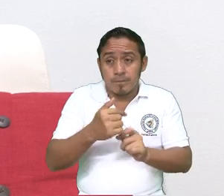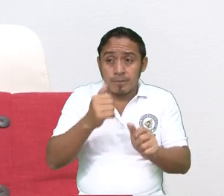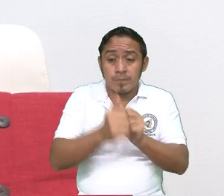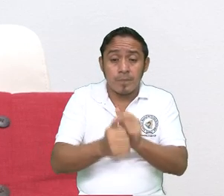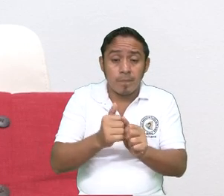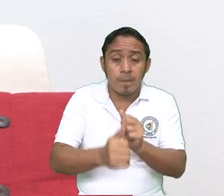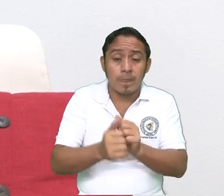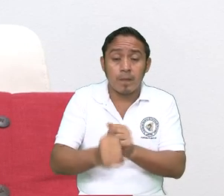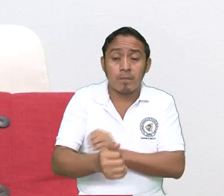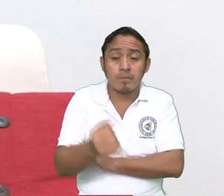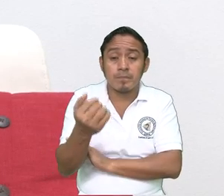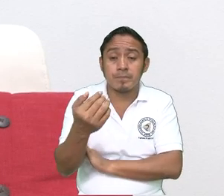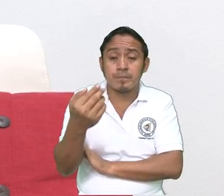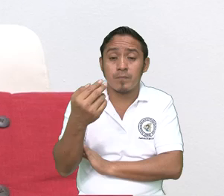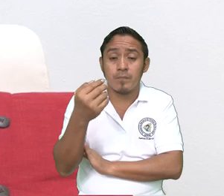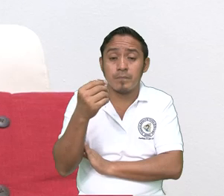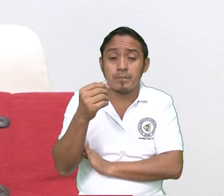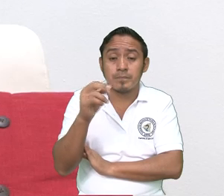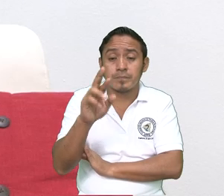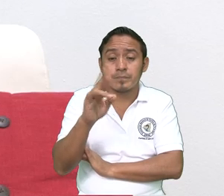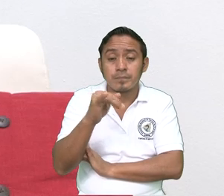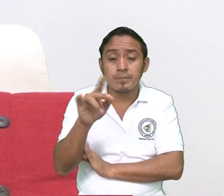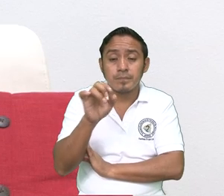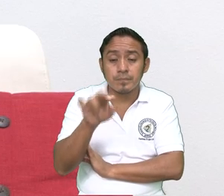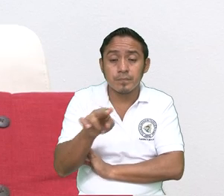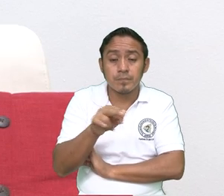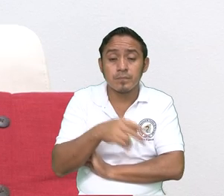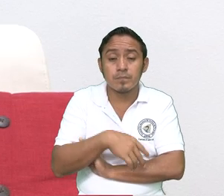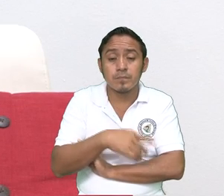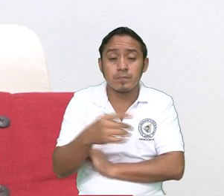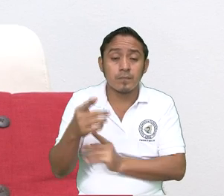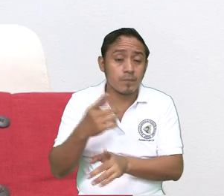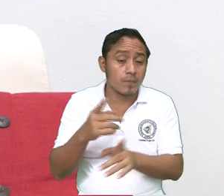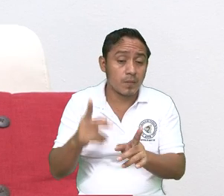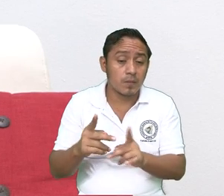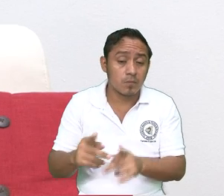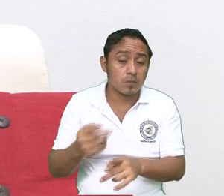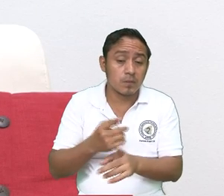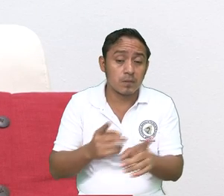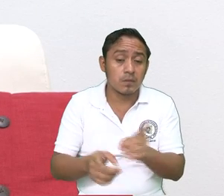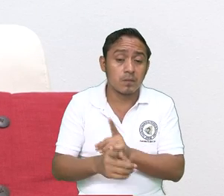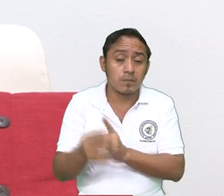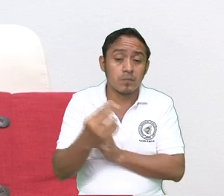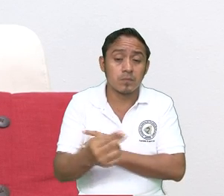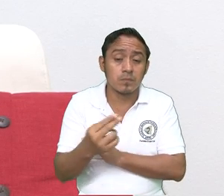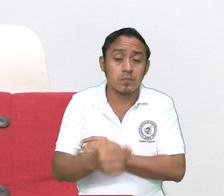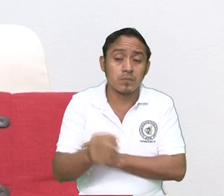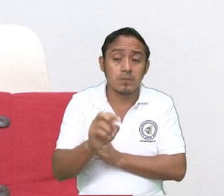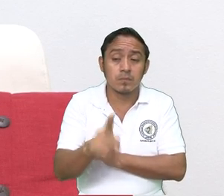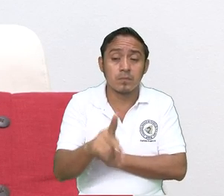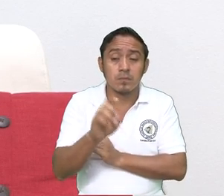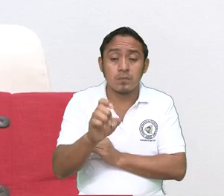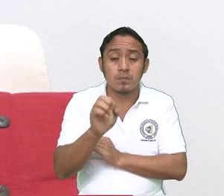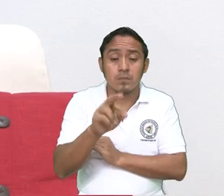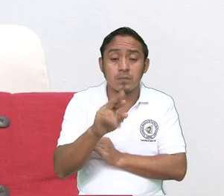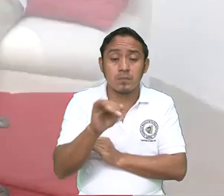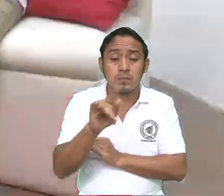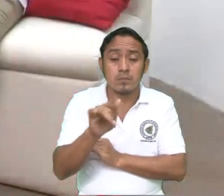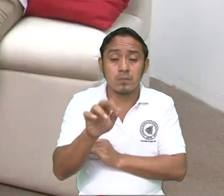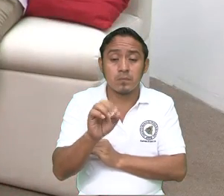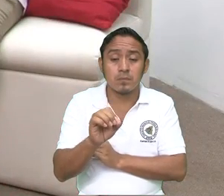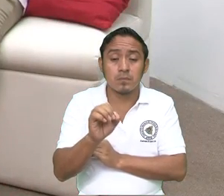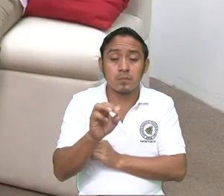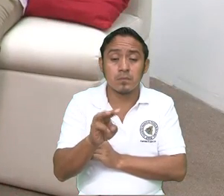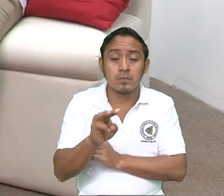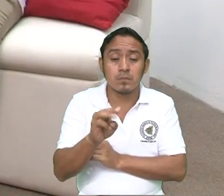es muy popular en la gente que tiene que usar eritropoyetina porque es cierto para el paciente con insuficiencia